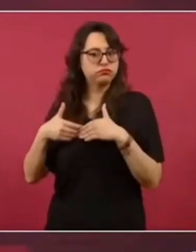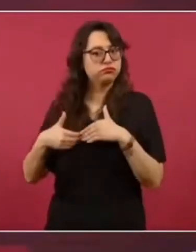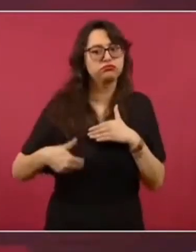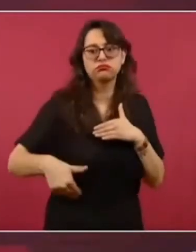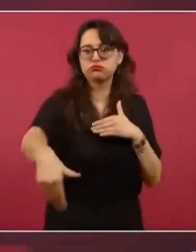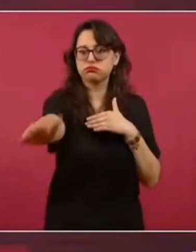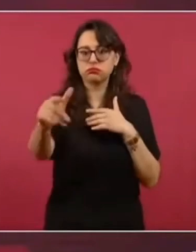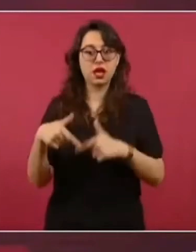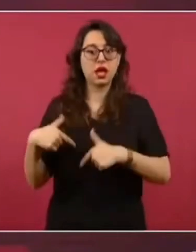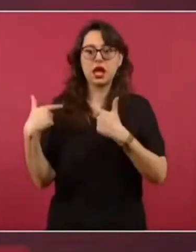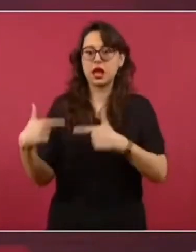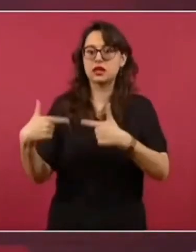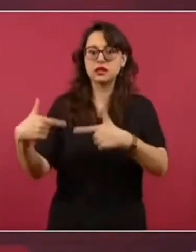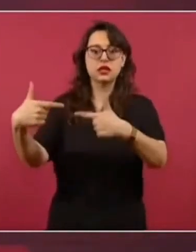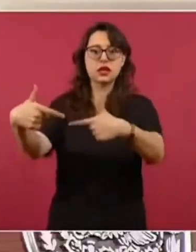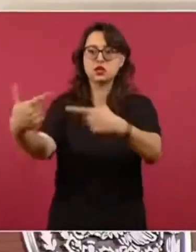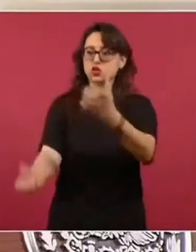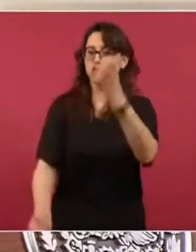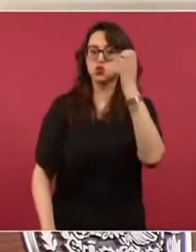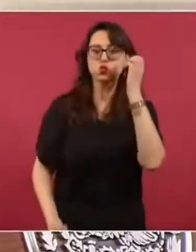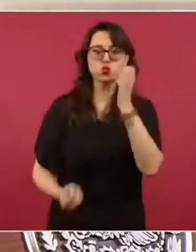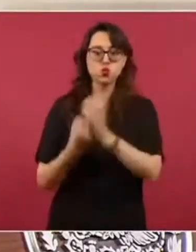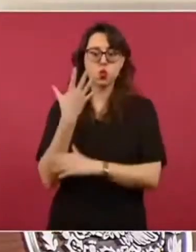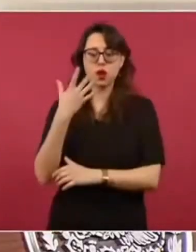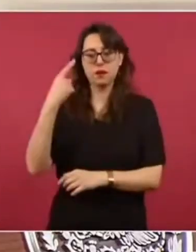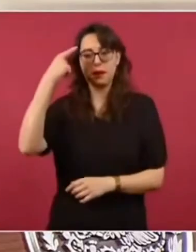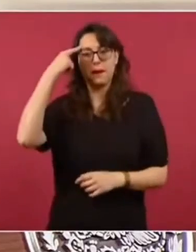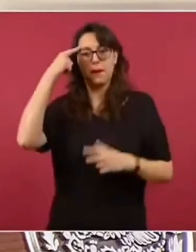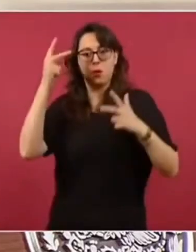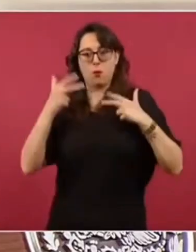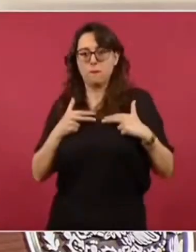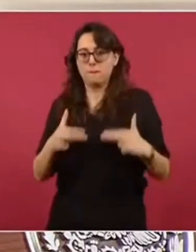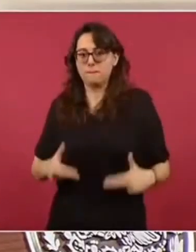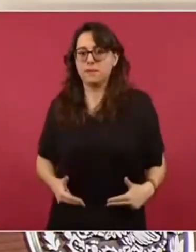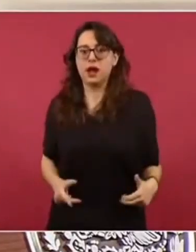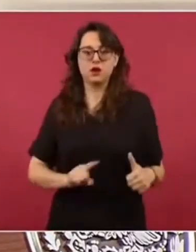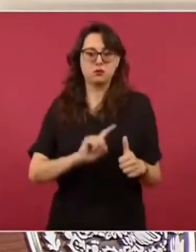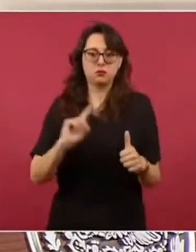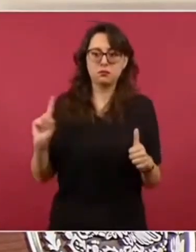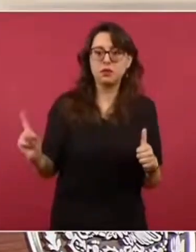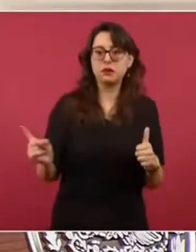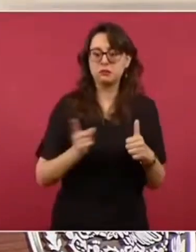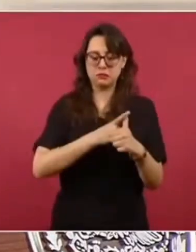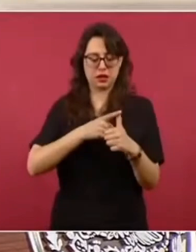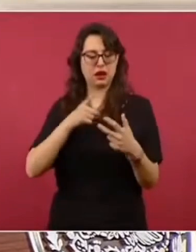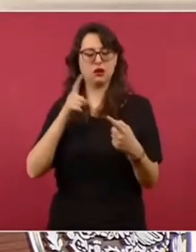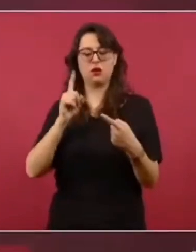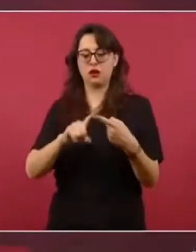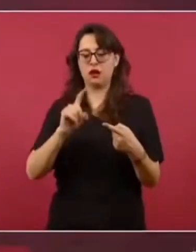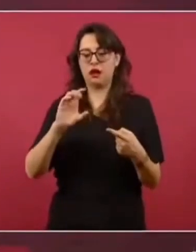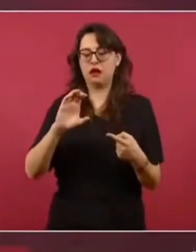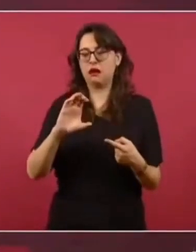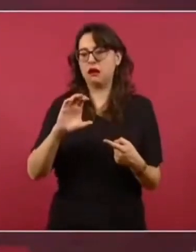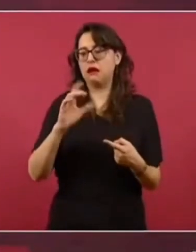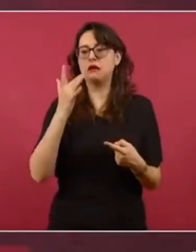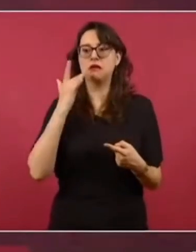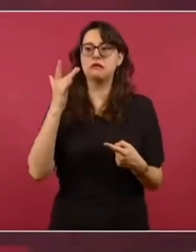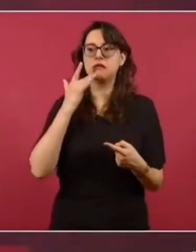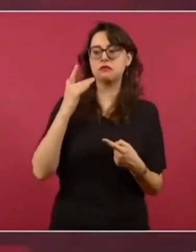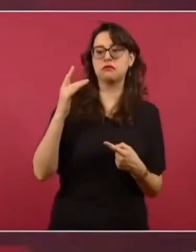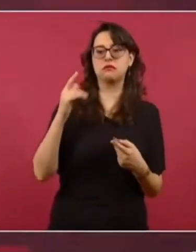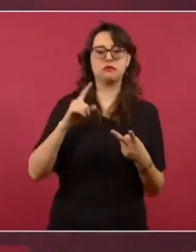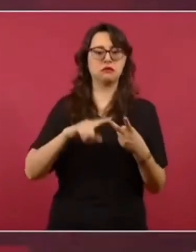formarse con humanismo, sin clasismo, sin